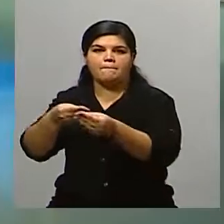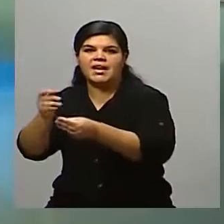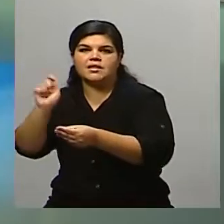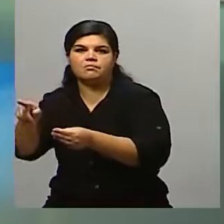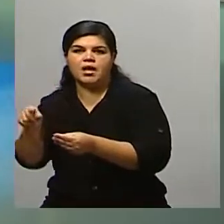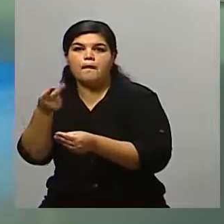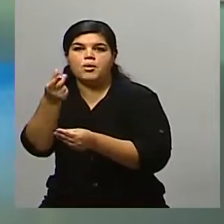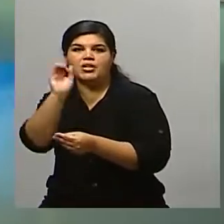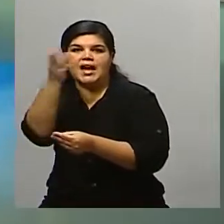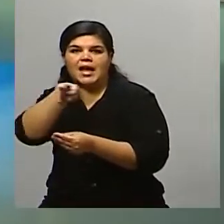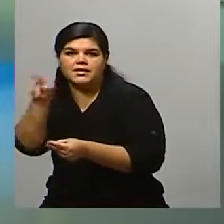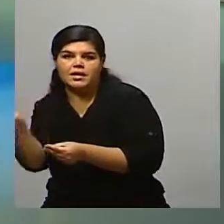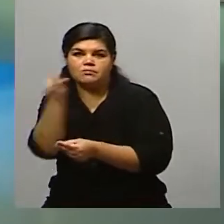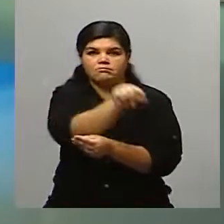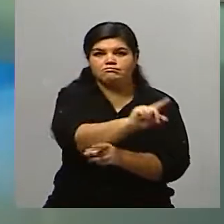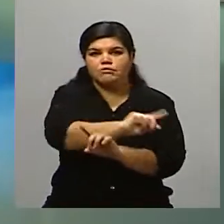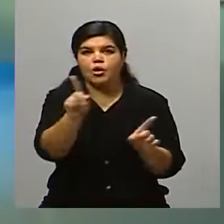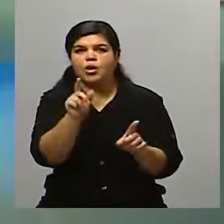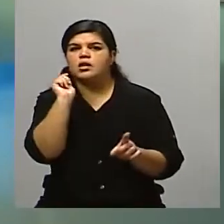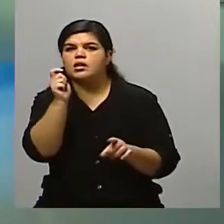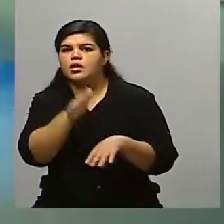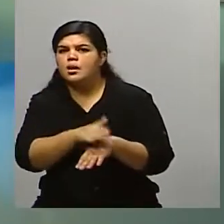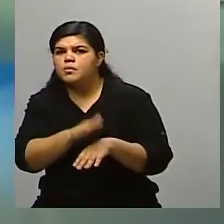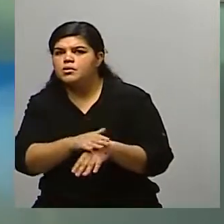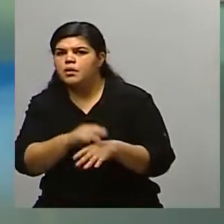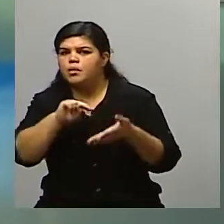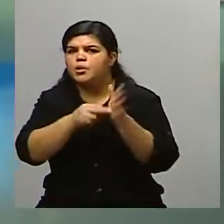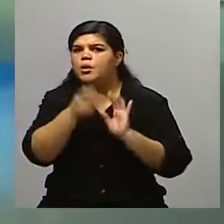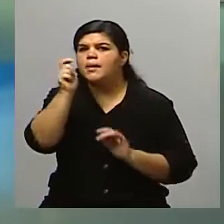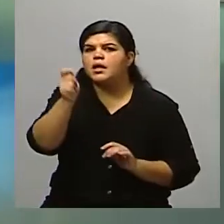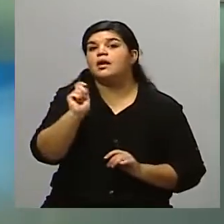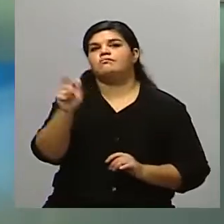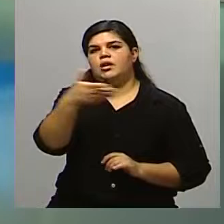Estado? El Estado. Entonces, a una situación